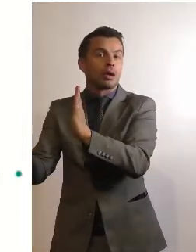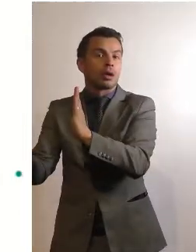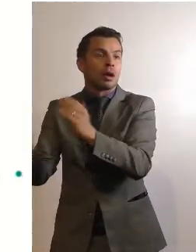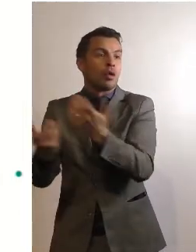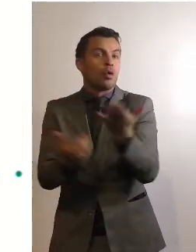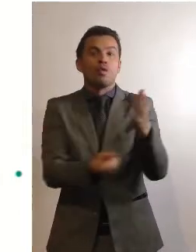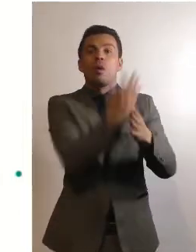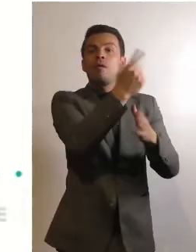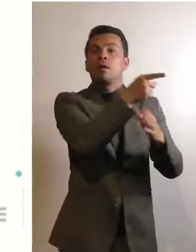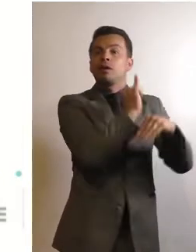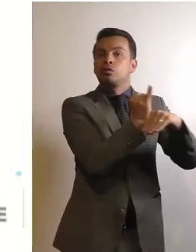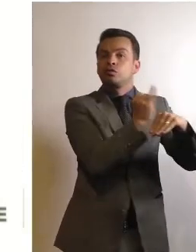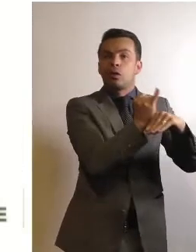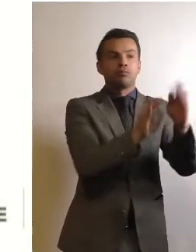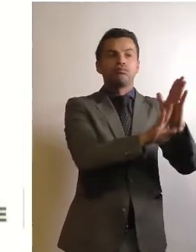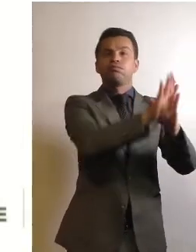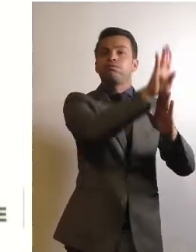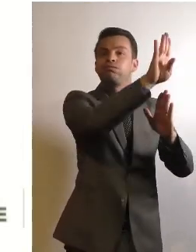institucionales. Siguiente.